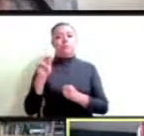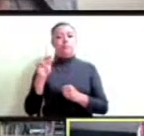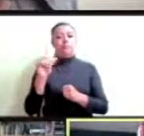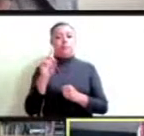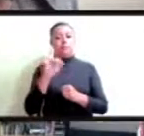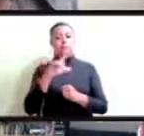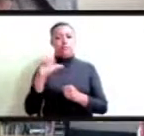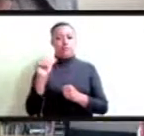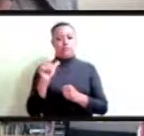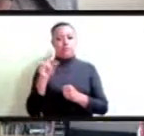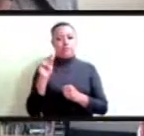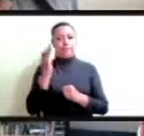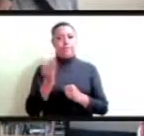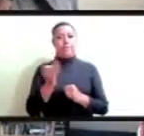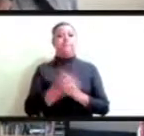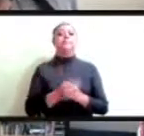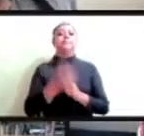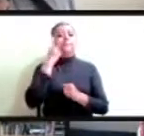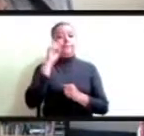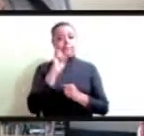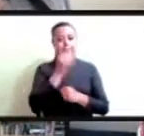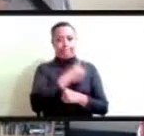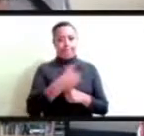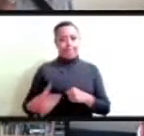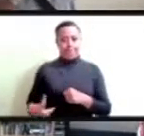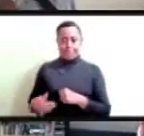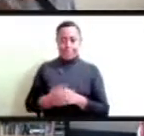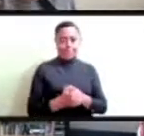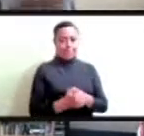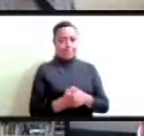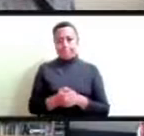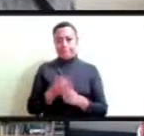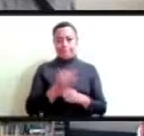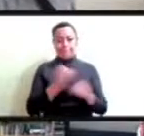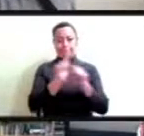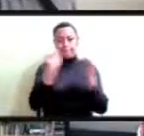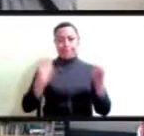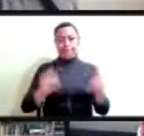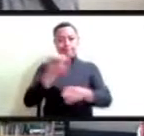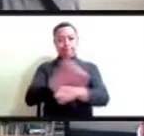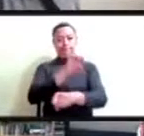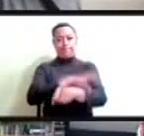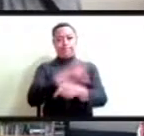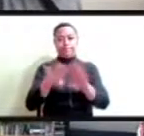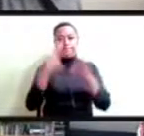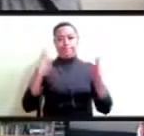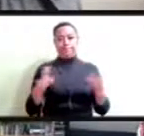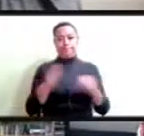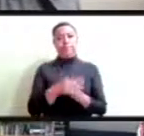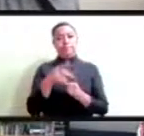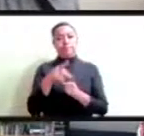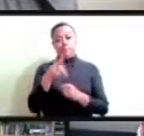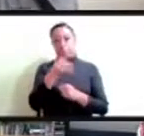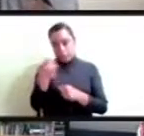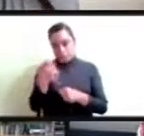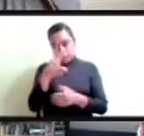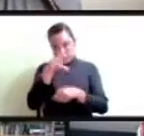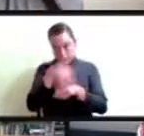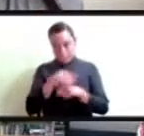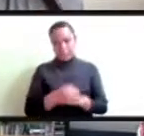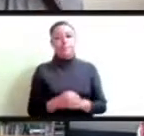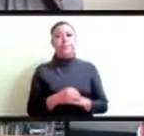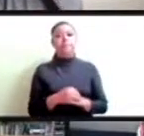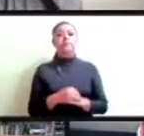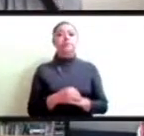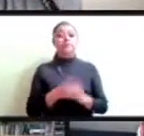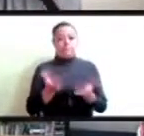Diputada Presidenta, estaríamos abriendo sistema electrónico, solo que nos dé usted autorización. Adelante,